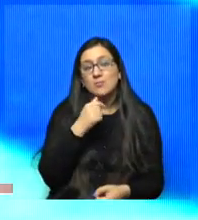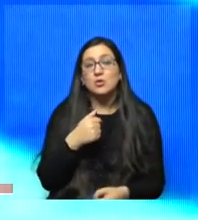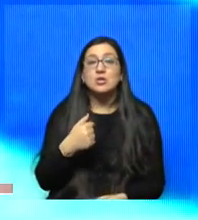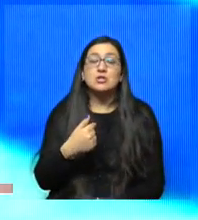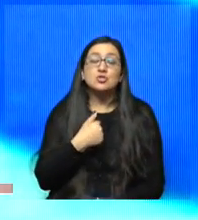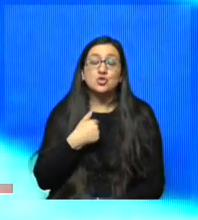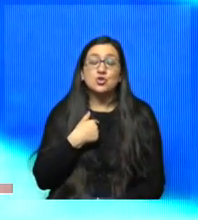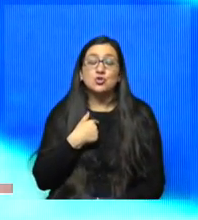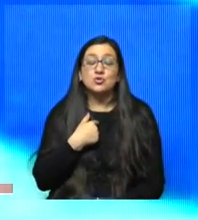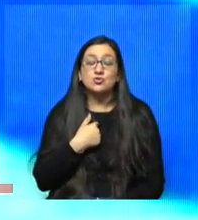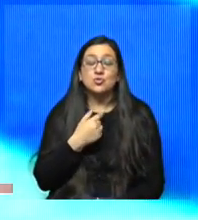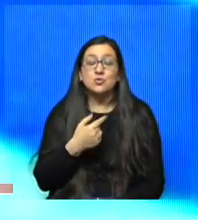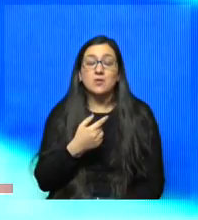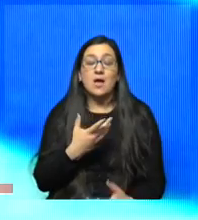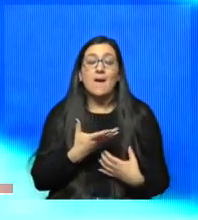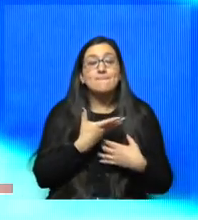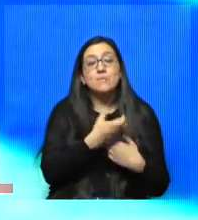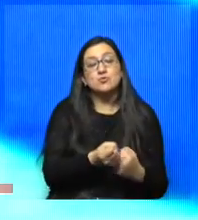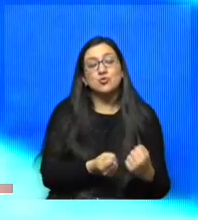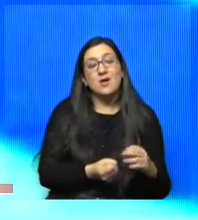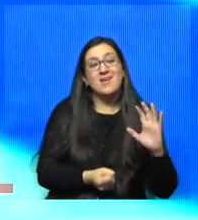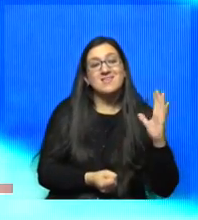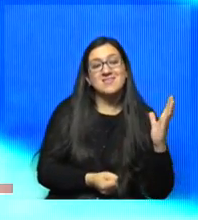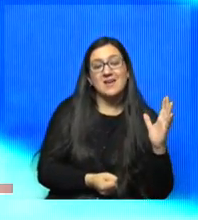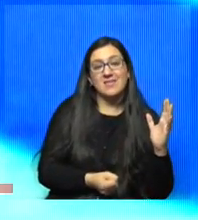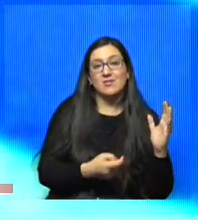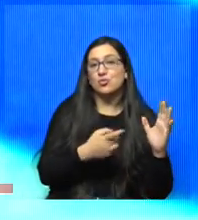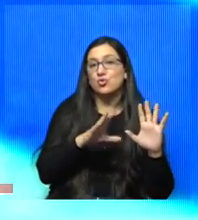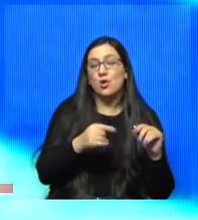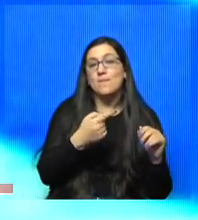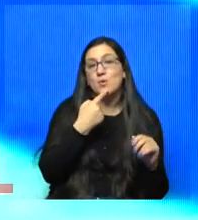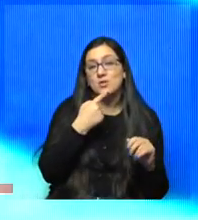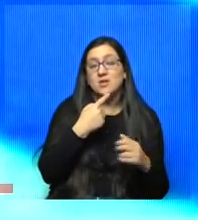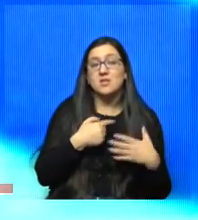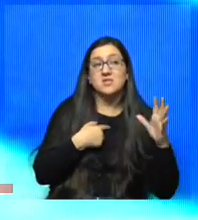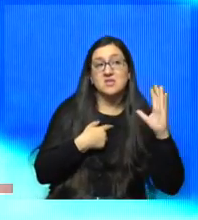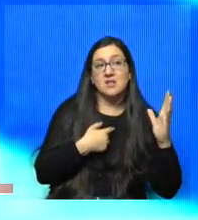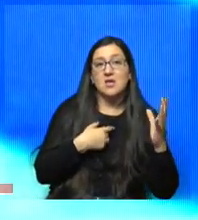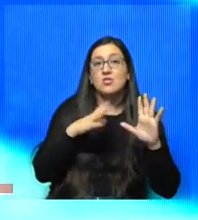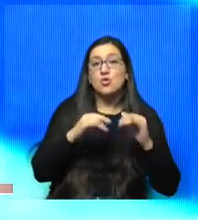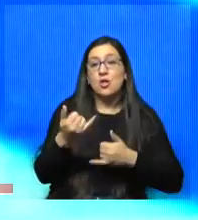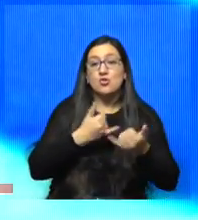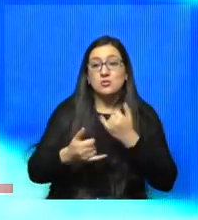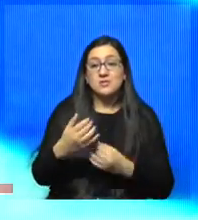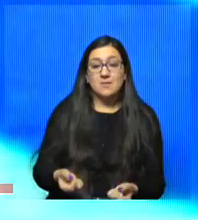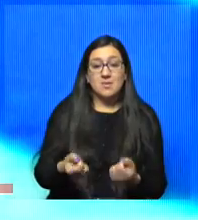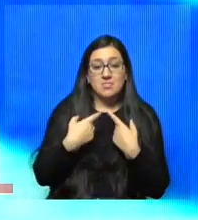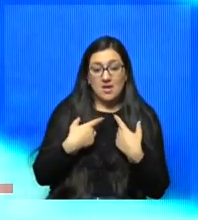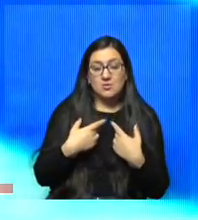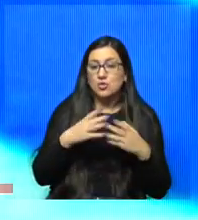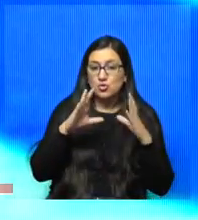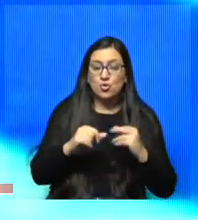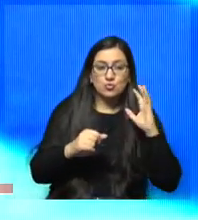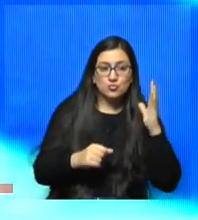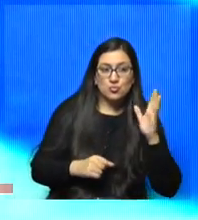y busco algo y me da todo zurdo. Y todas las noticias que me llegan son zurdas. Entonces, vos fijate el impacto. Eso para